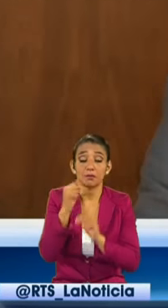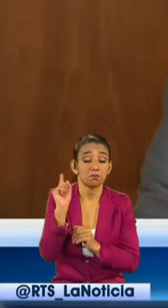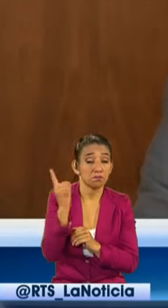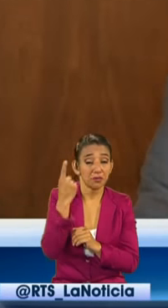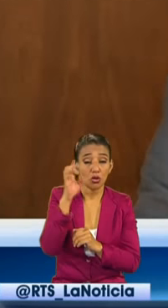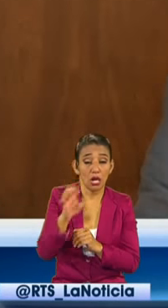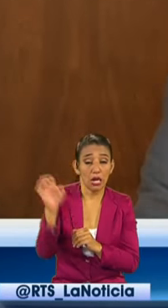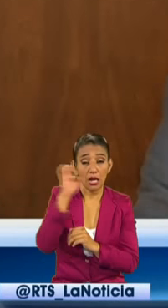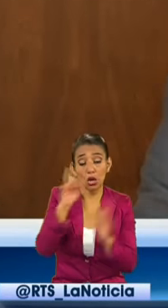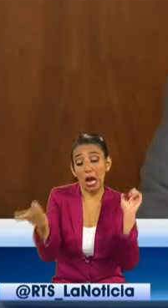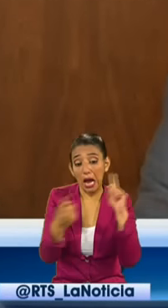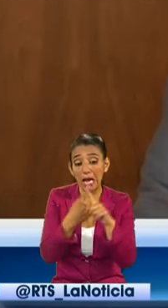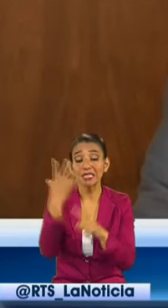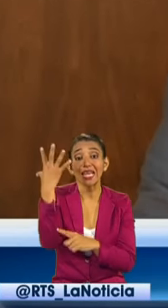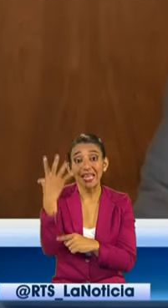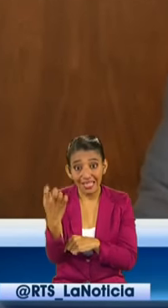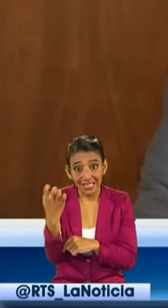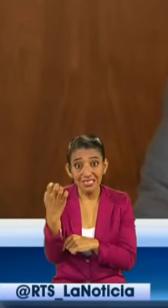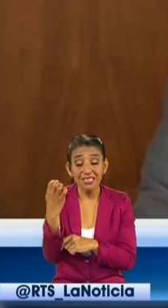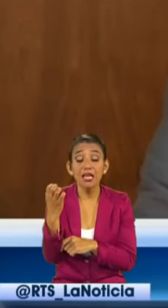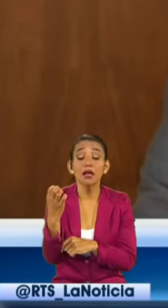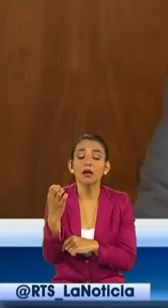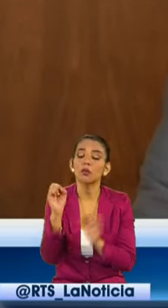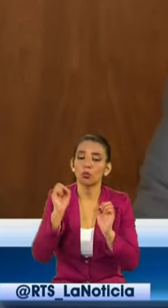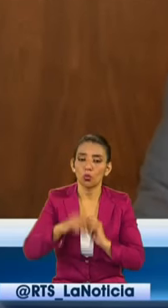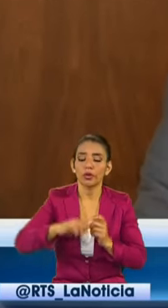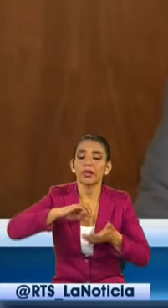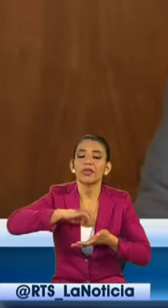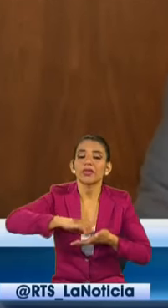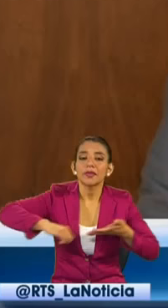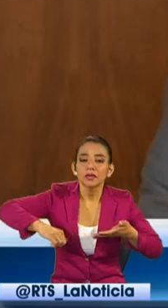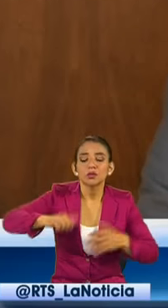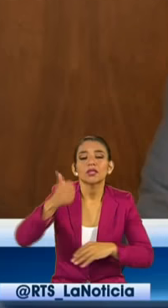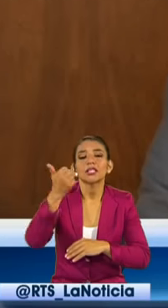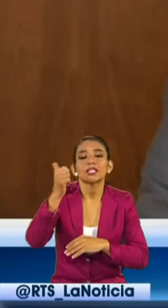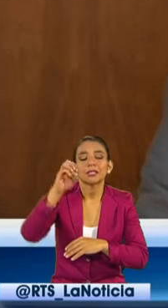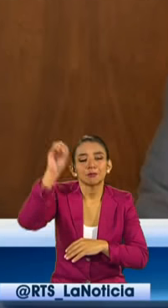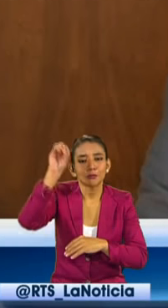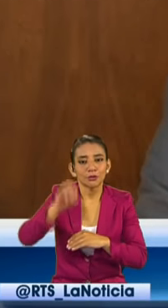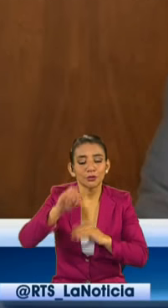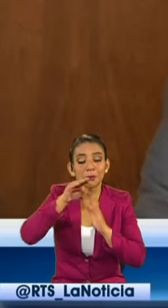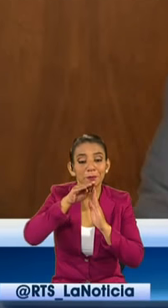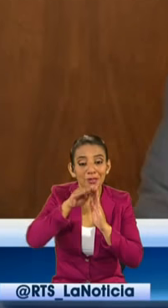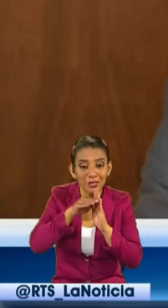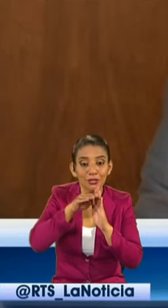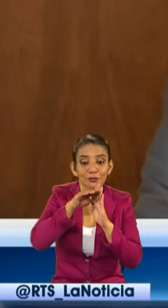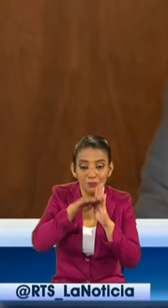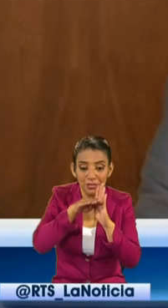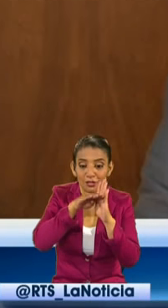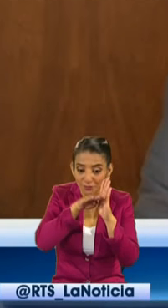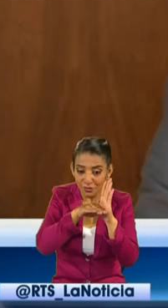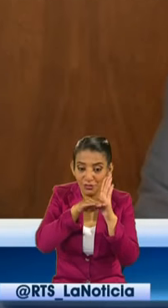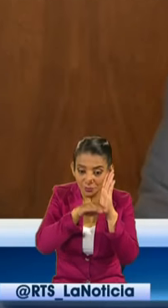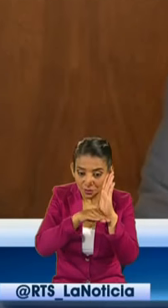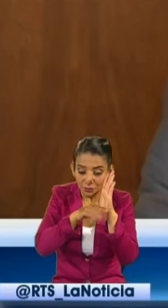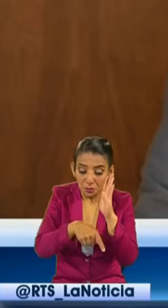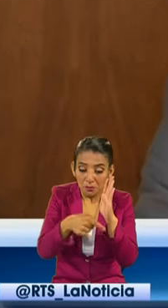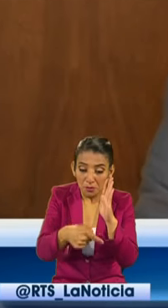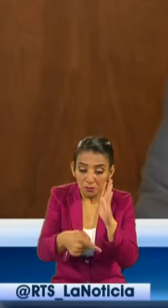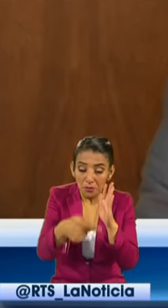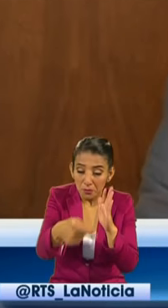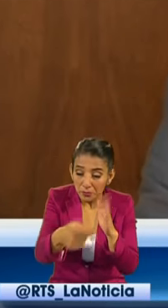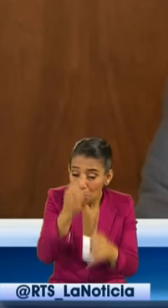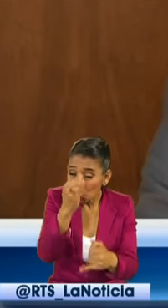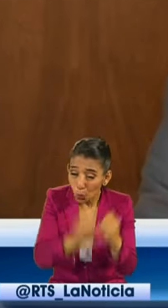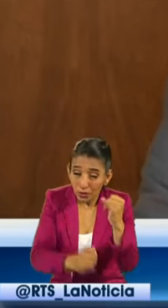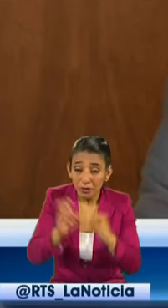hasta el 15 tienen un descuento del 10% del valor del impuesto y este descuento va reduciendo a medida que pasan las quincenas, siendo en la